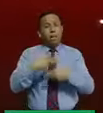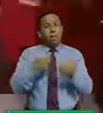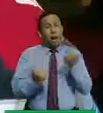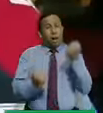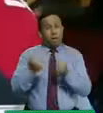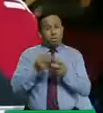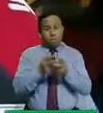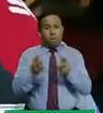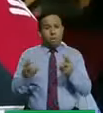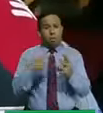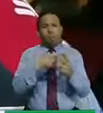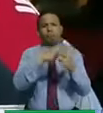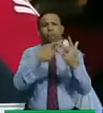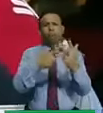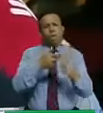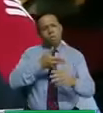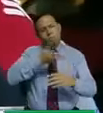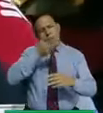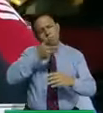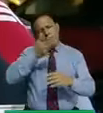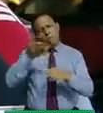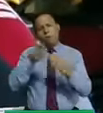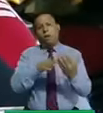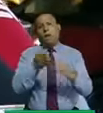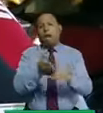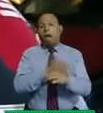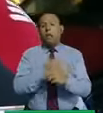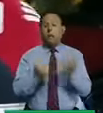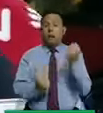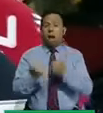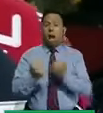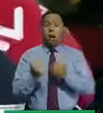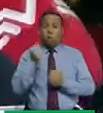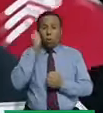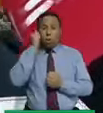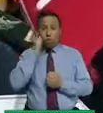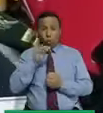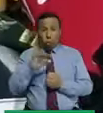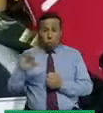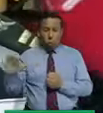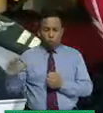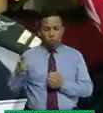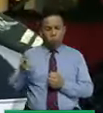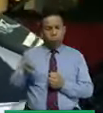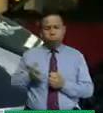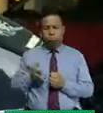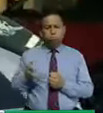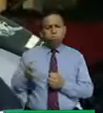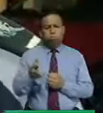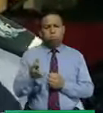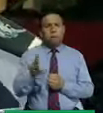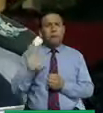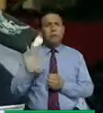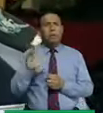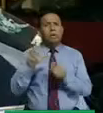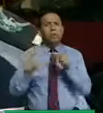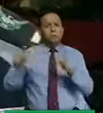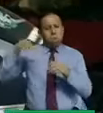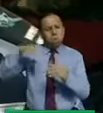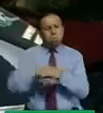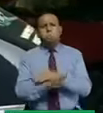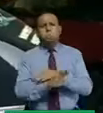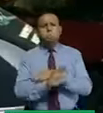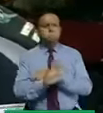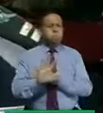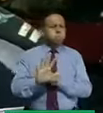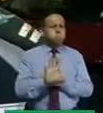asesinados. Indican que un Vitara color celeste, se bajan 5 personas, ingresan violentamente al lugar y